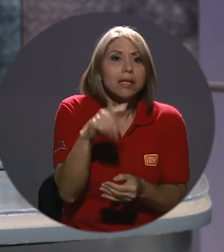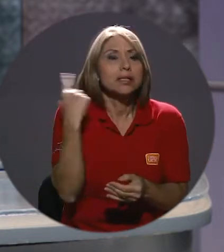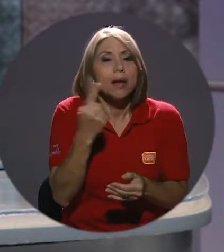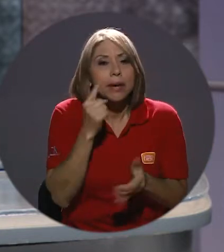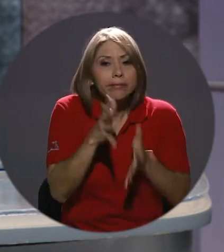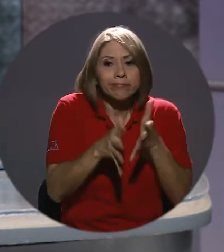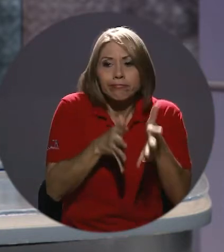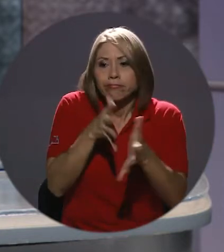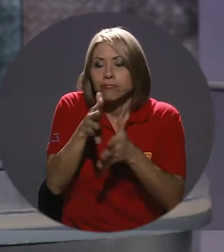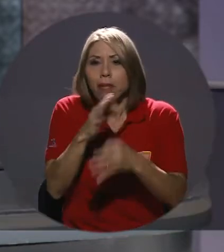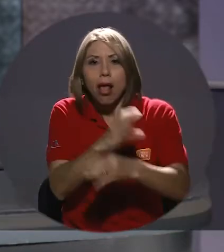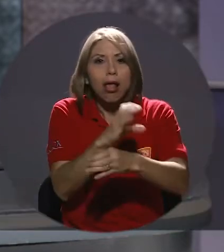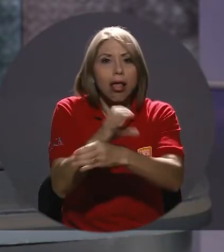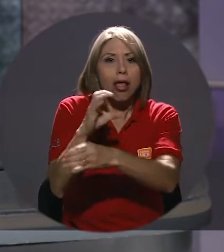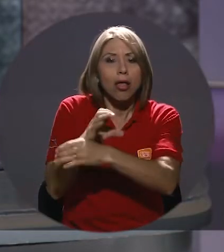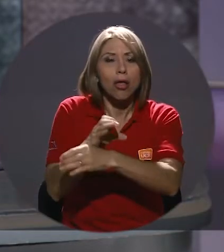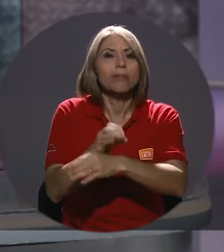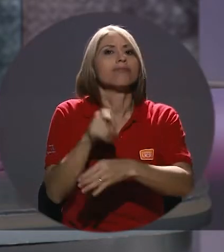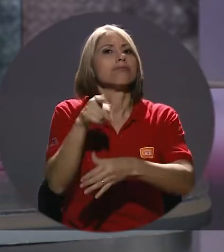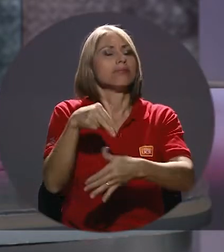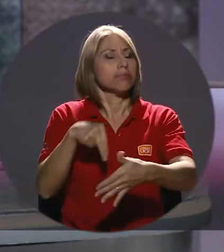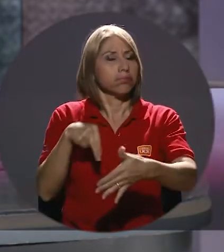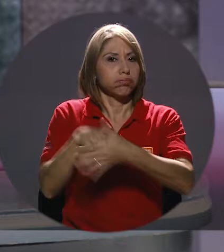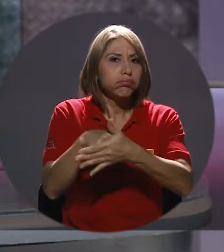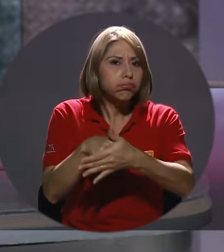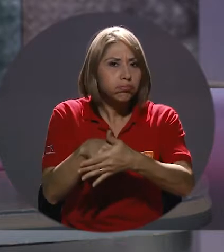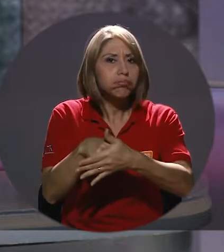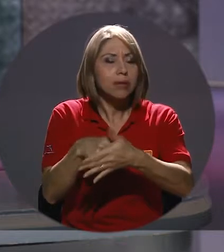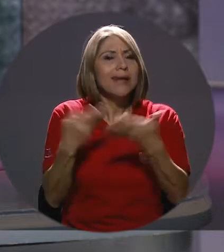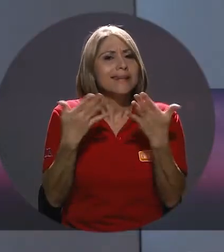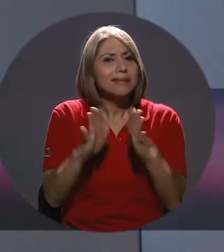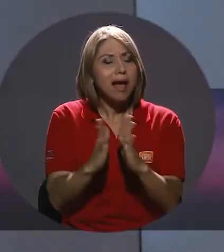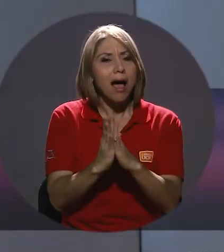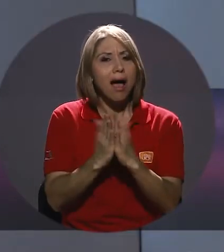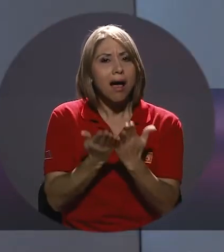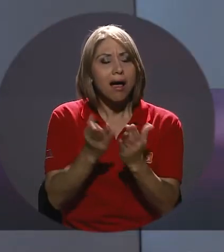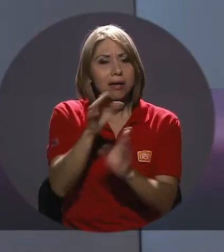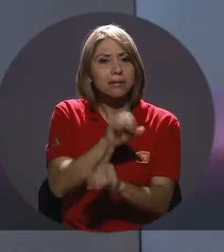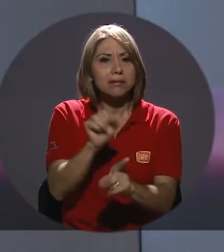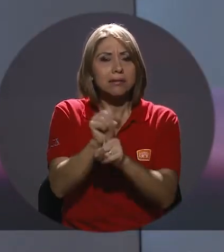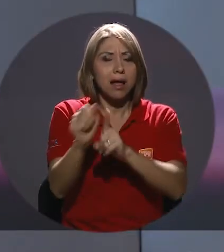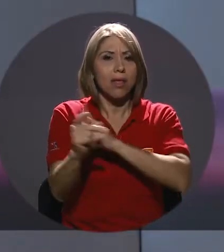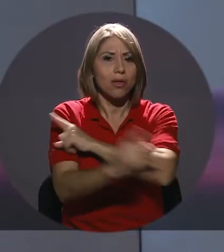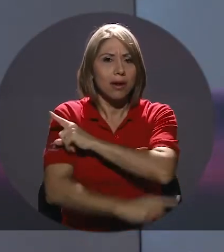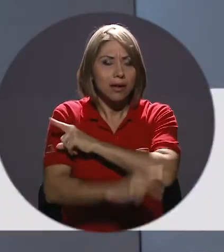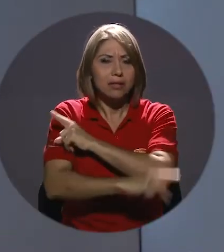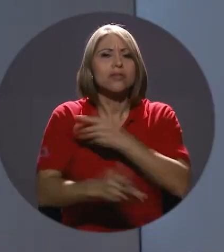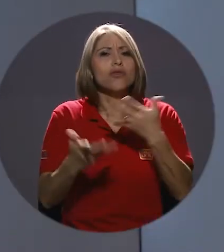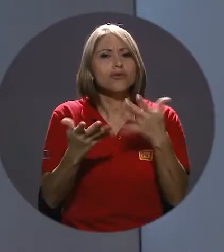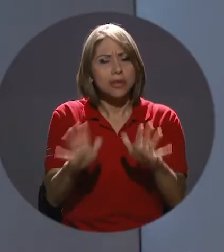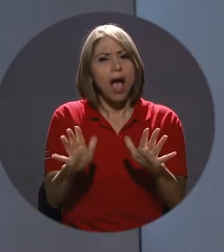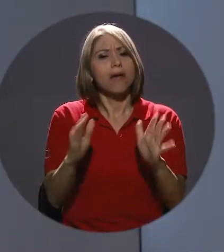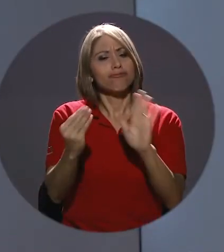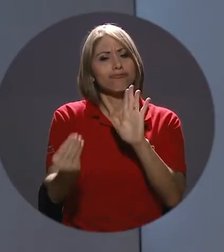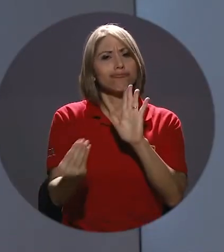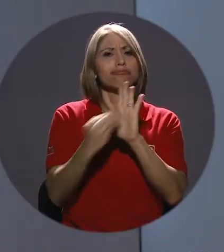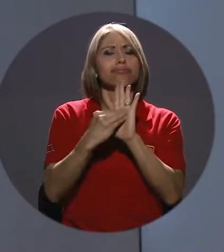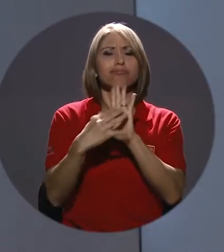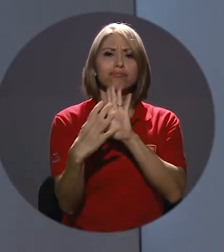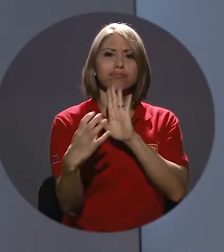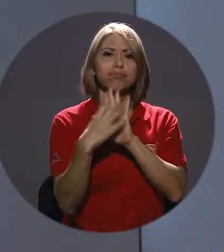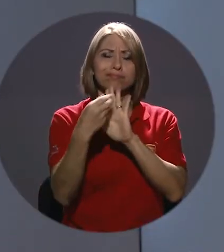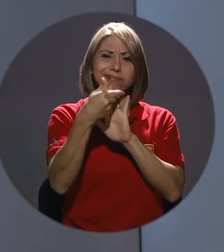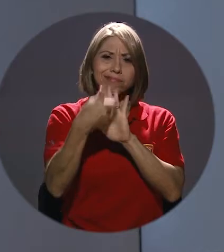muy fuerte. Como usted lo mencionó, el Estado de la Nación ya lo vuelve a resaltar porque es un problema